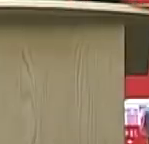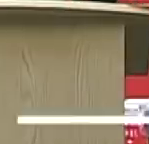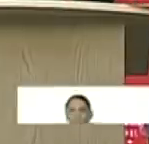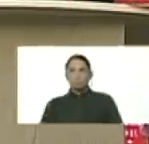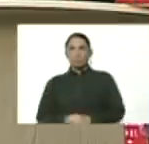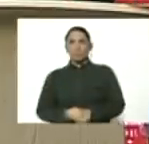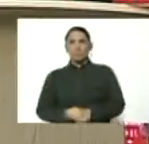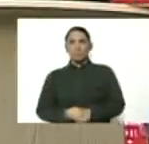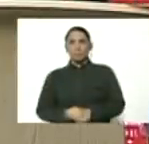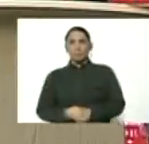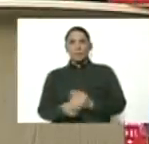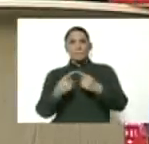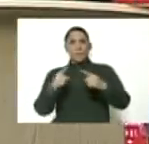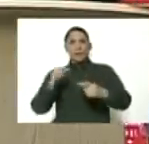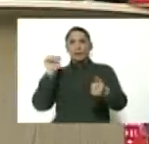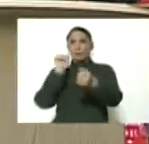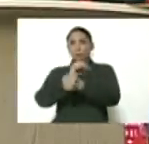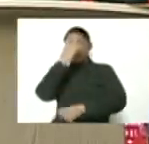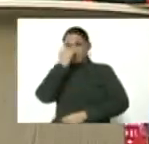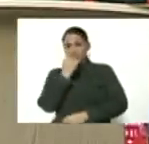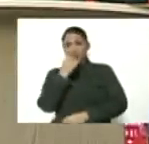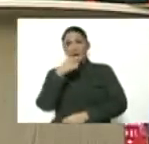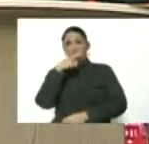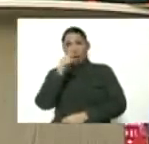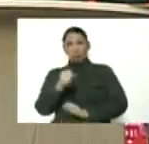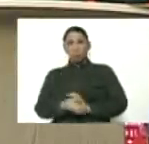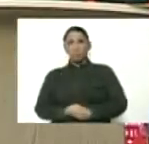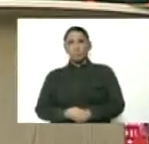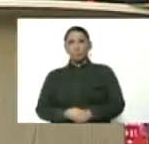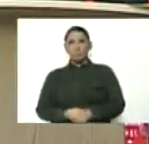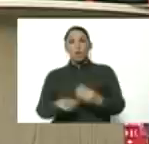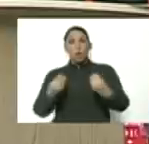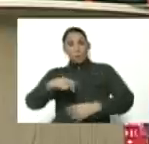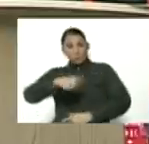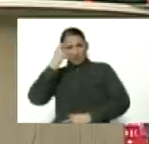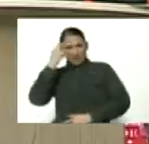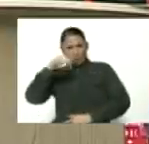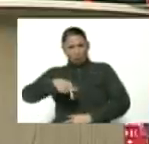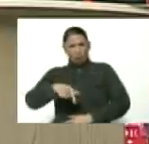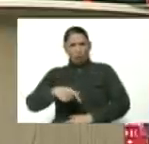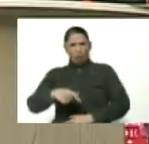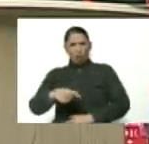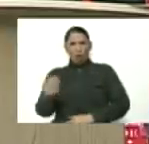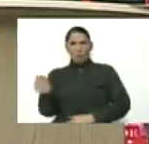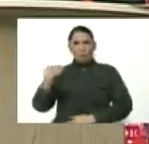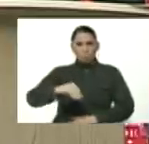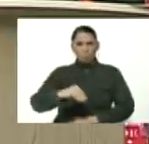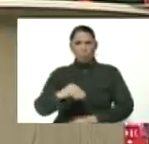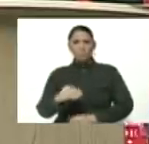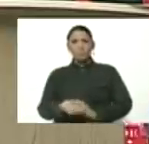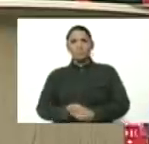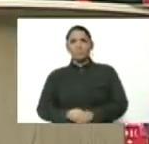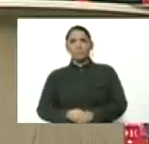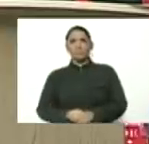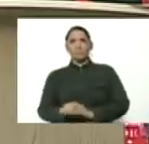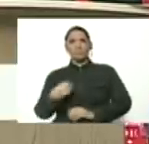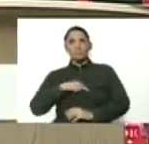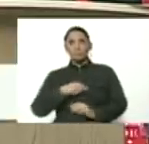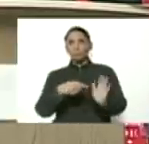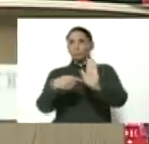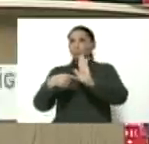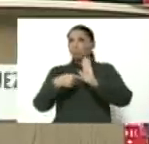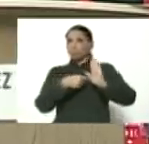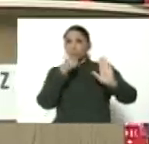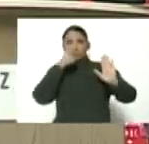Maduro. En el día de hoy, como una contribución adicional que iremos presentándole